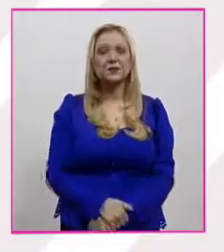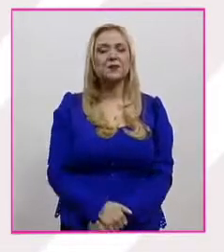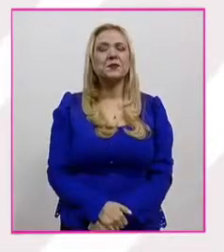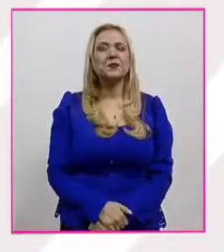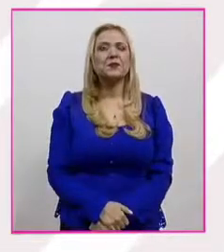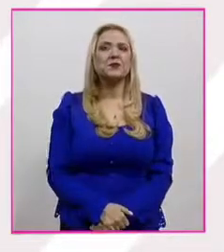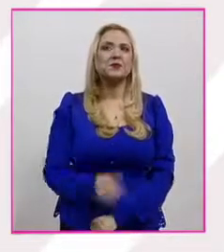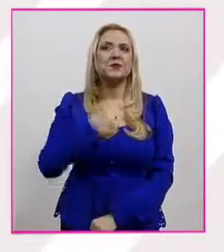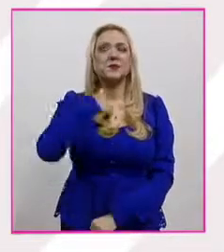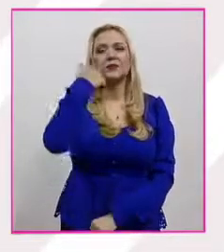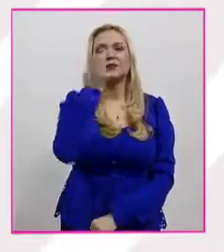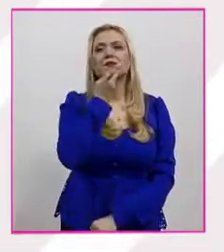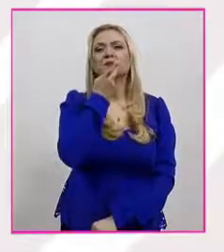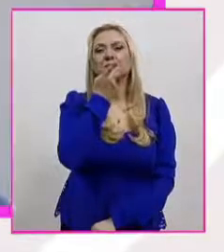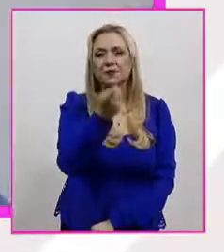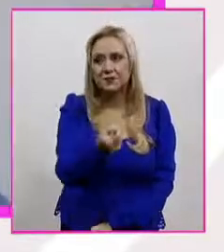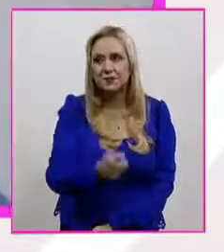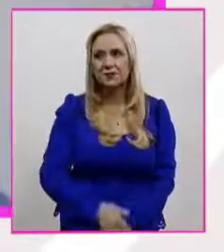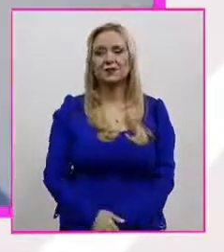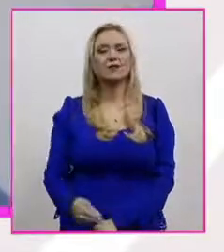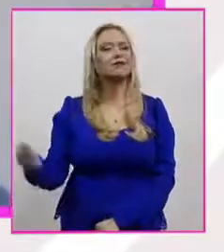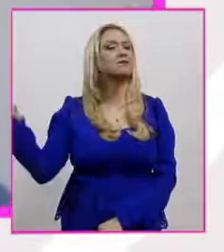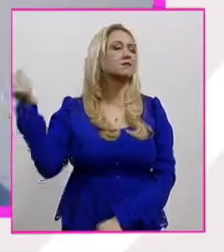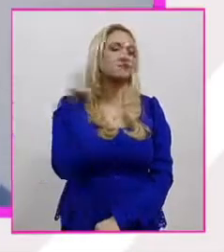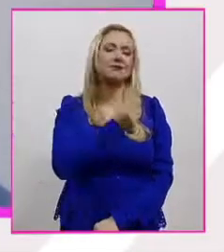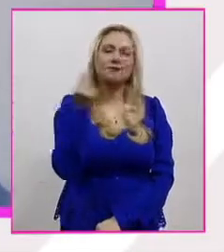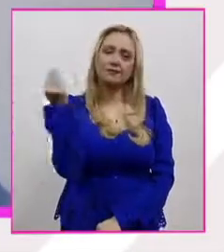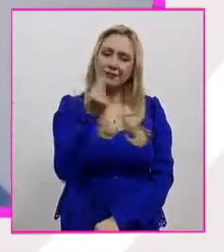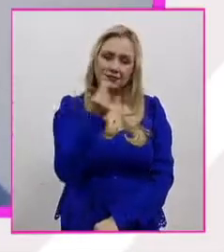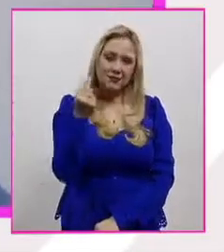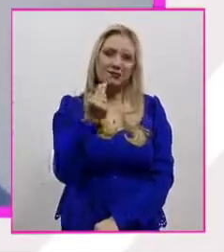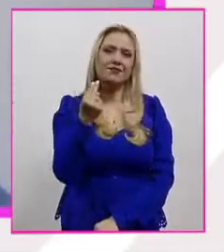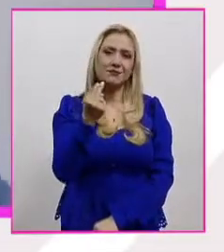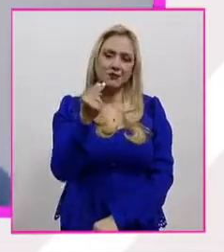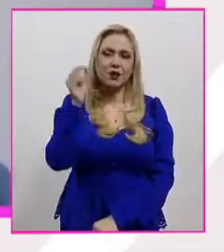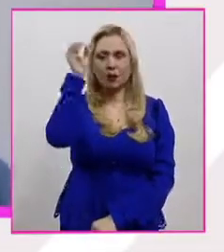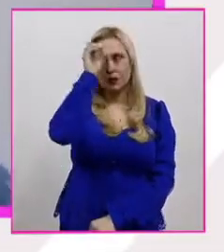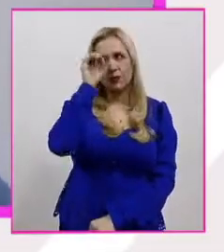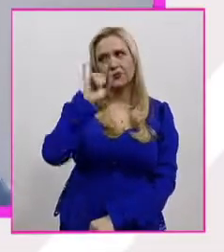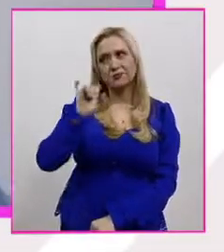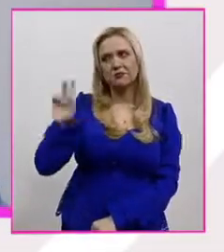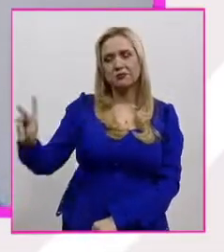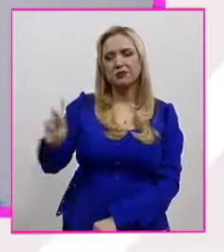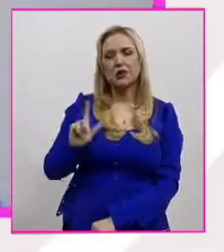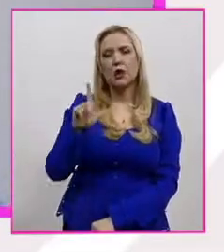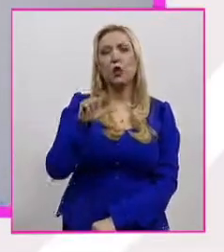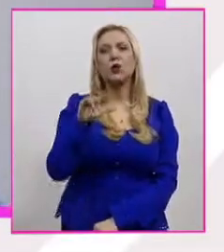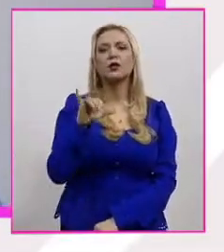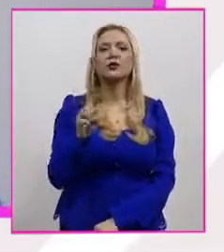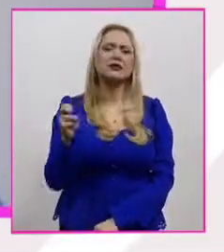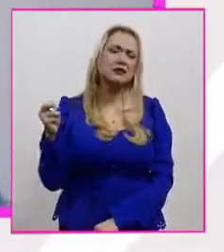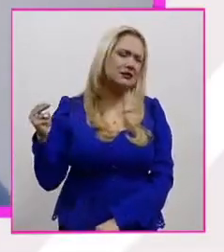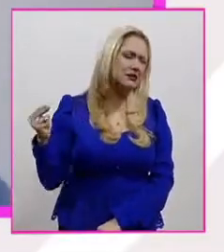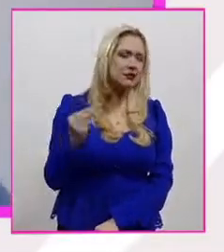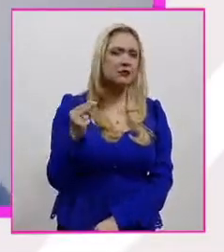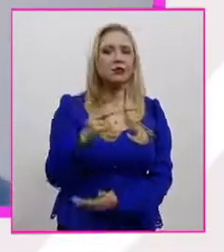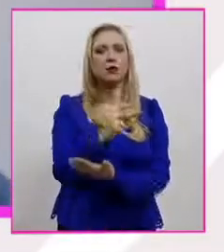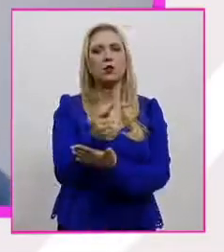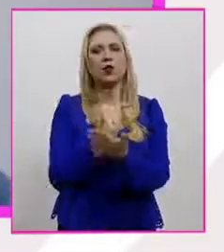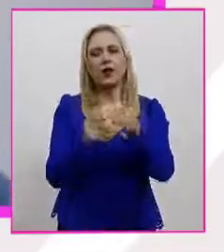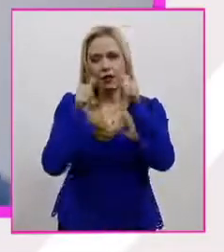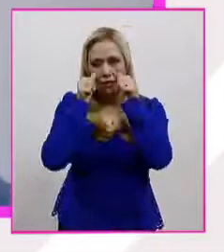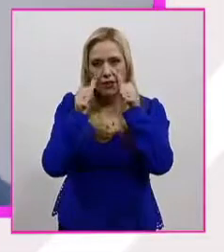Ay, pues yo quisiera volver a enfatizar la necesidad, y comparto aquí la opinión con Luis, de que urgen programas que atiendan al